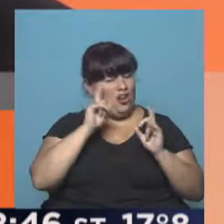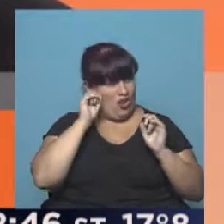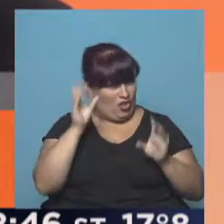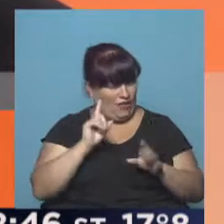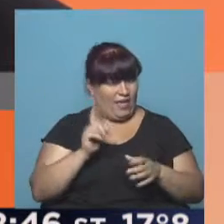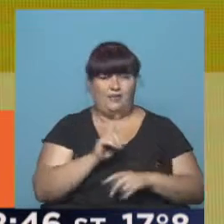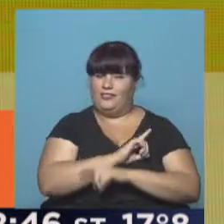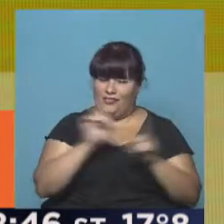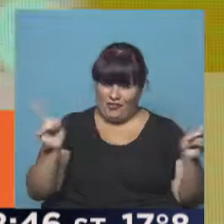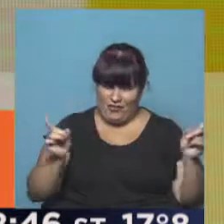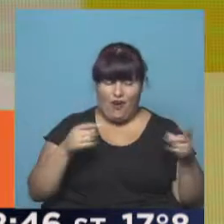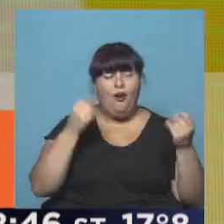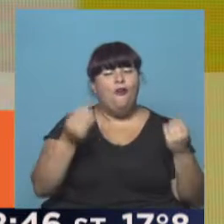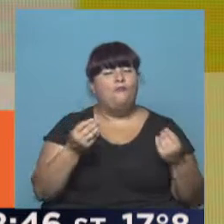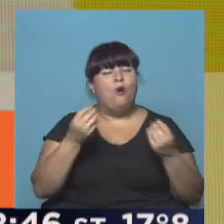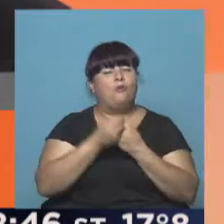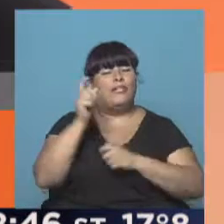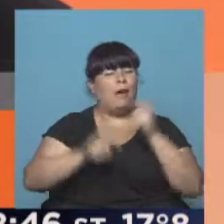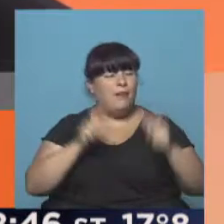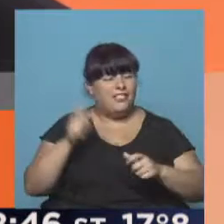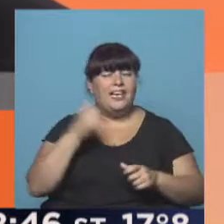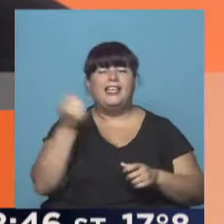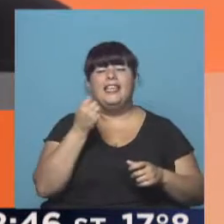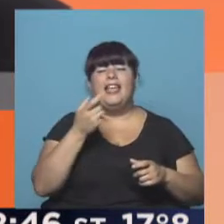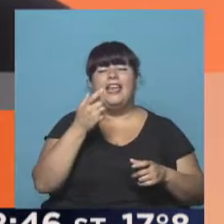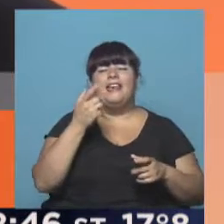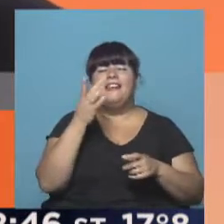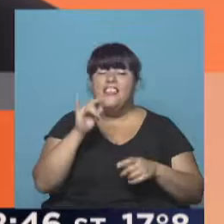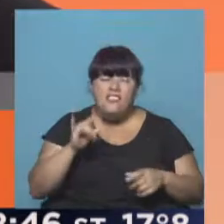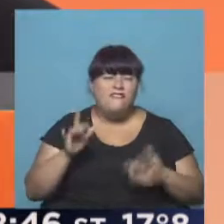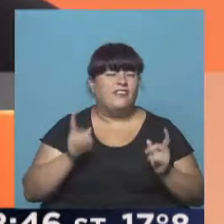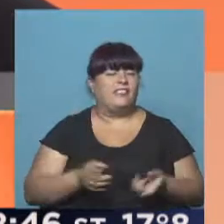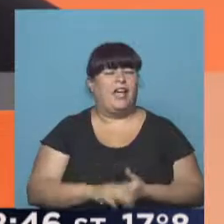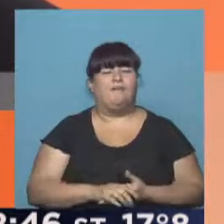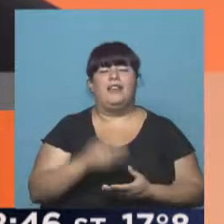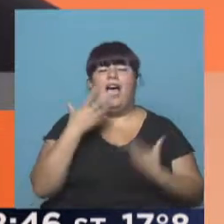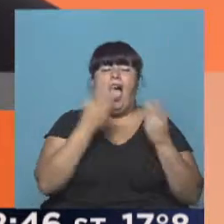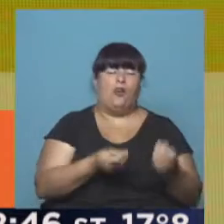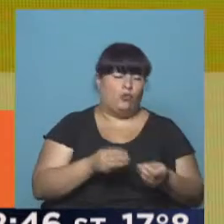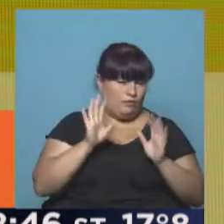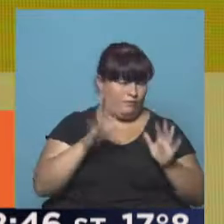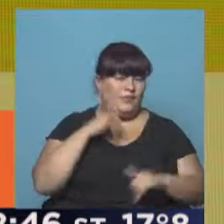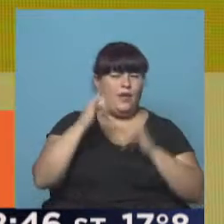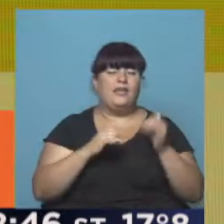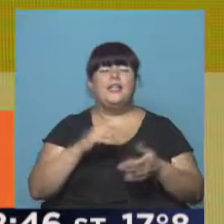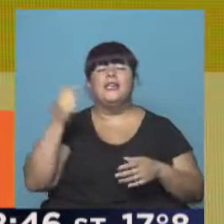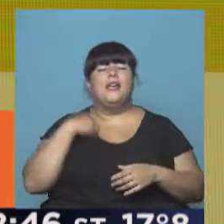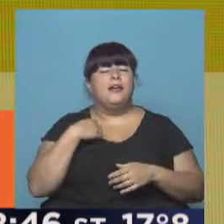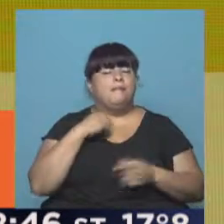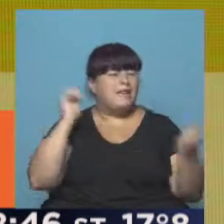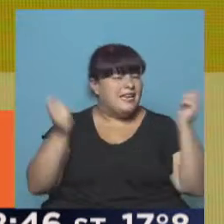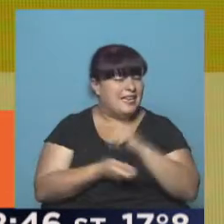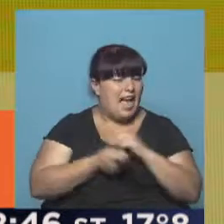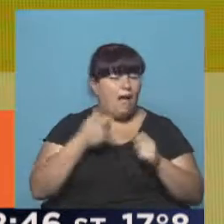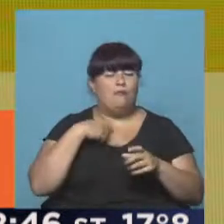no para nada digo porque hay un montón de gente que quiere lograr y a veces no es tan fácil no obtener ayuda y te digo mi gran cambio